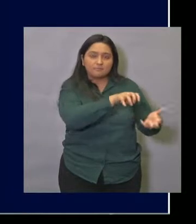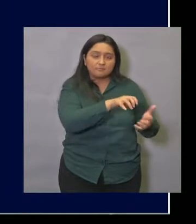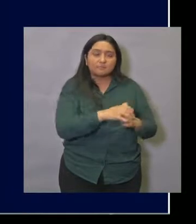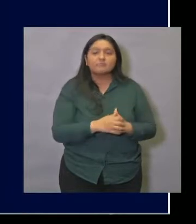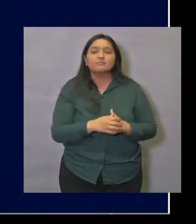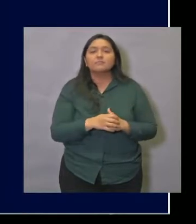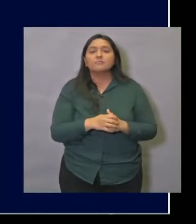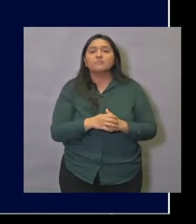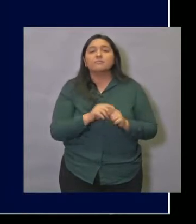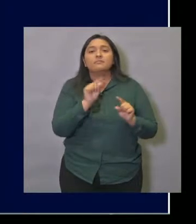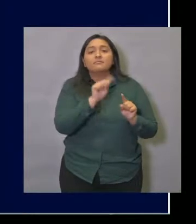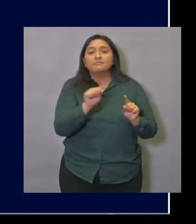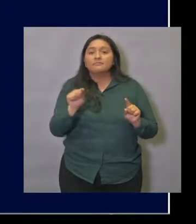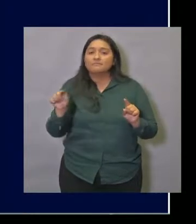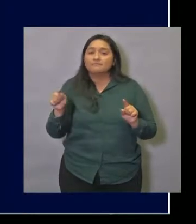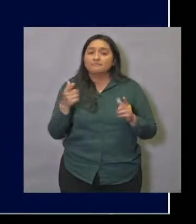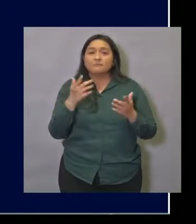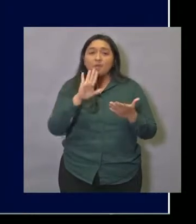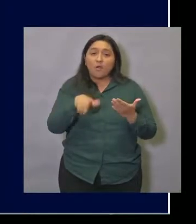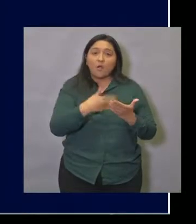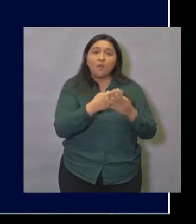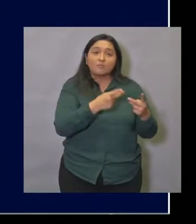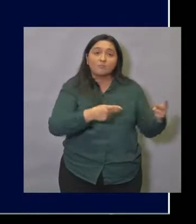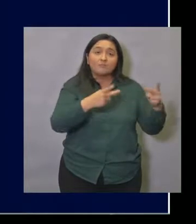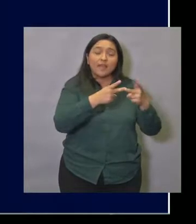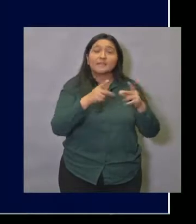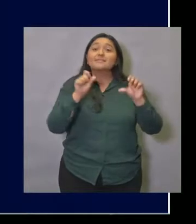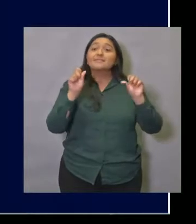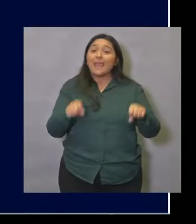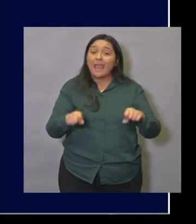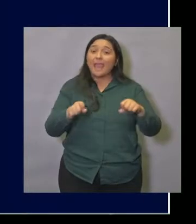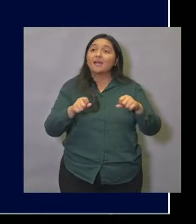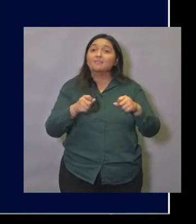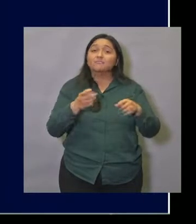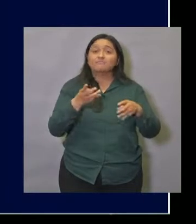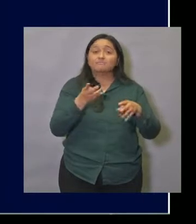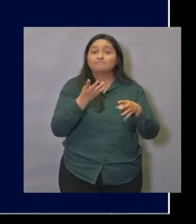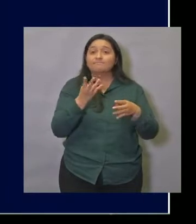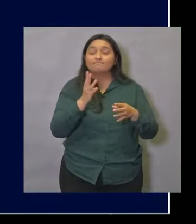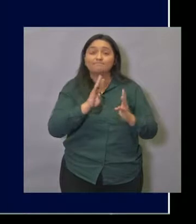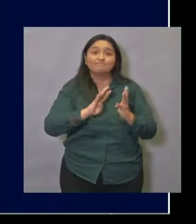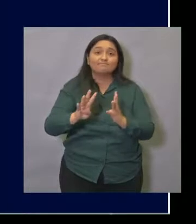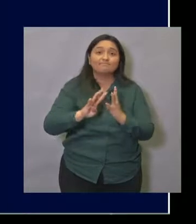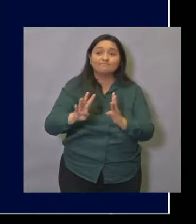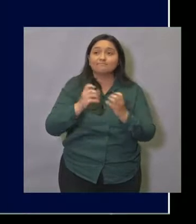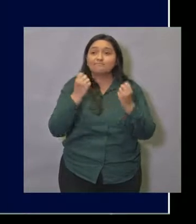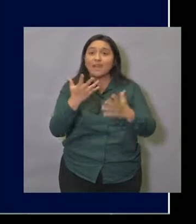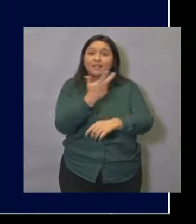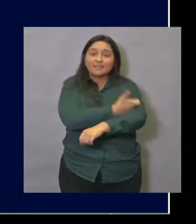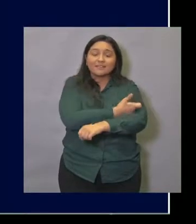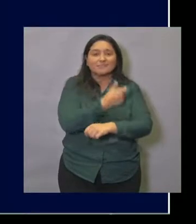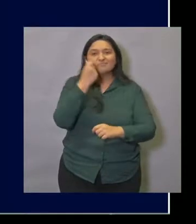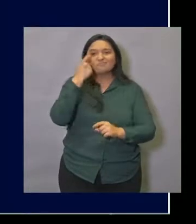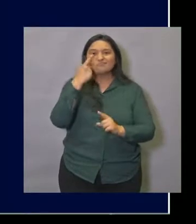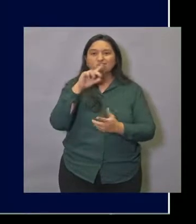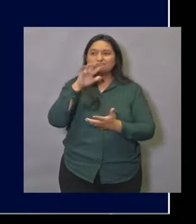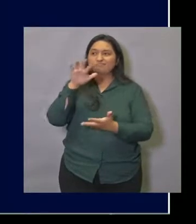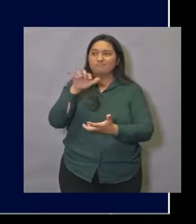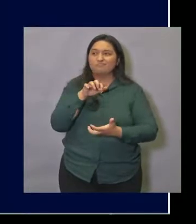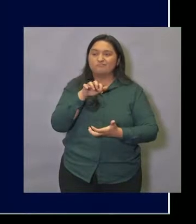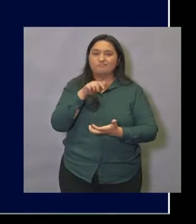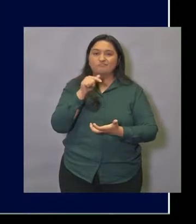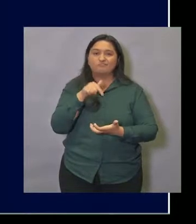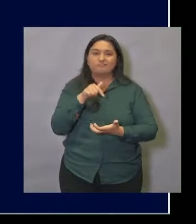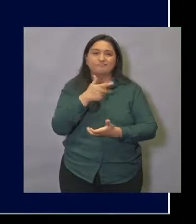hay mucha más capacidad para vacunar, aunque simplemente no tenemos el suministro de vacunas para ofrecer más citas. Solo